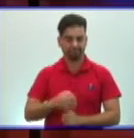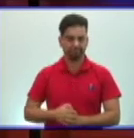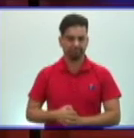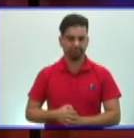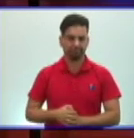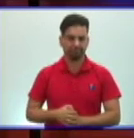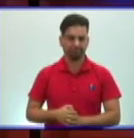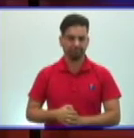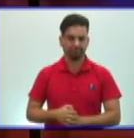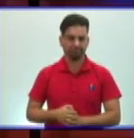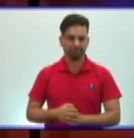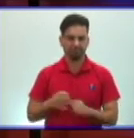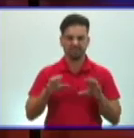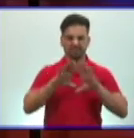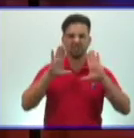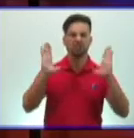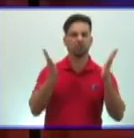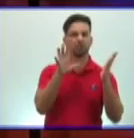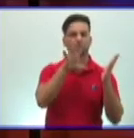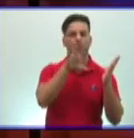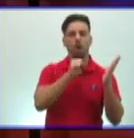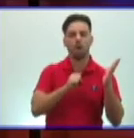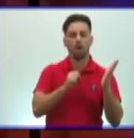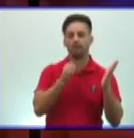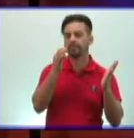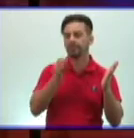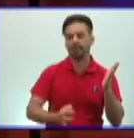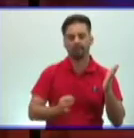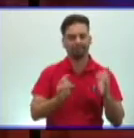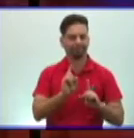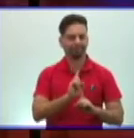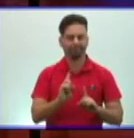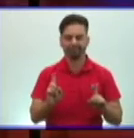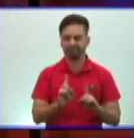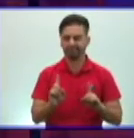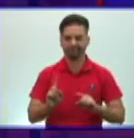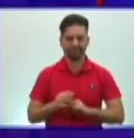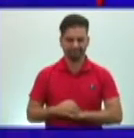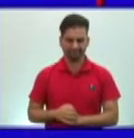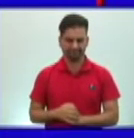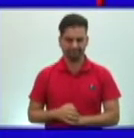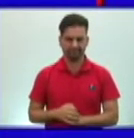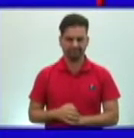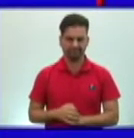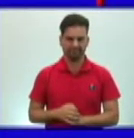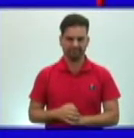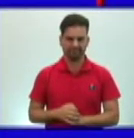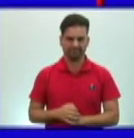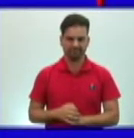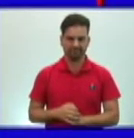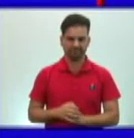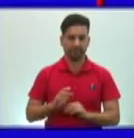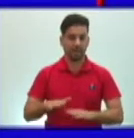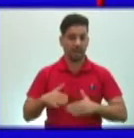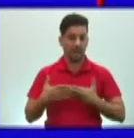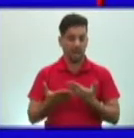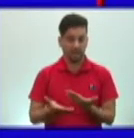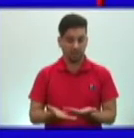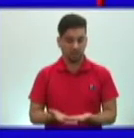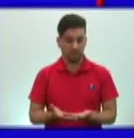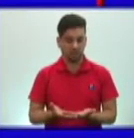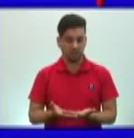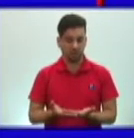verdad, no toda la verdad. Y eso es importante que ustedes tengan en cuenta. Sobre esta base, remitimos